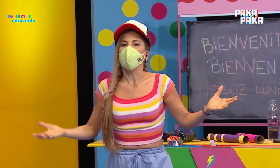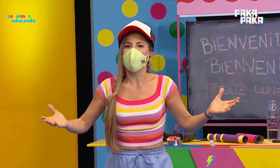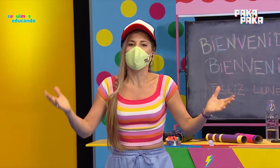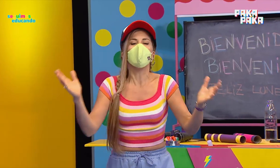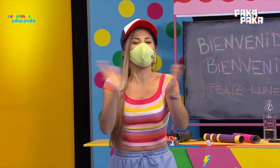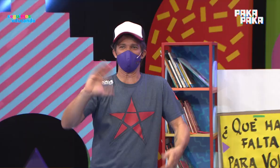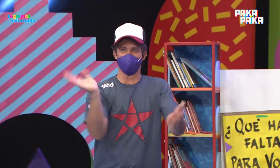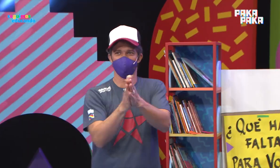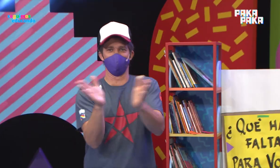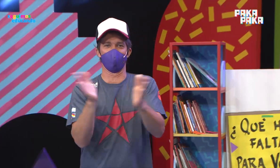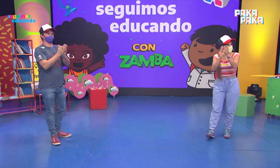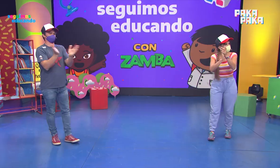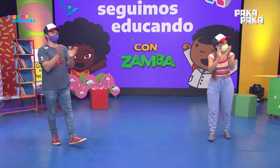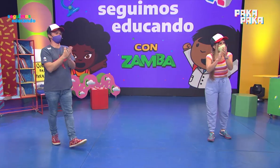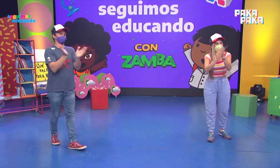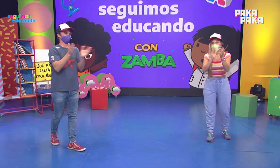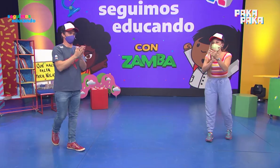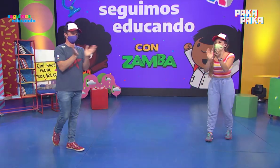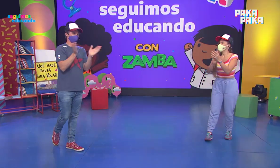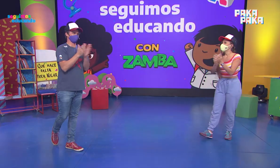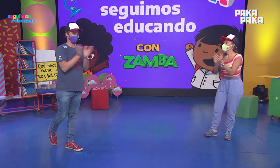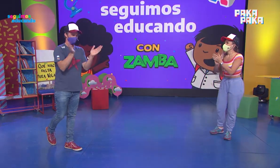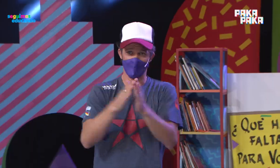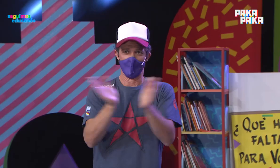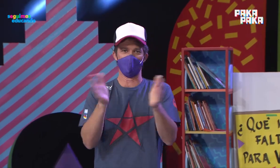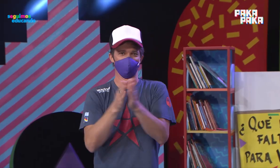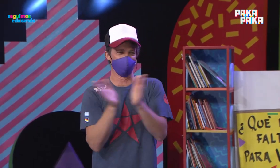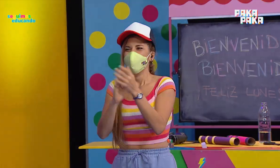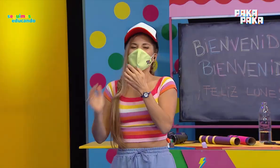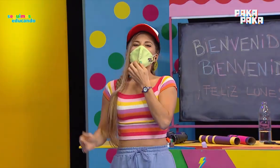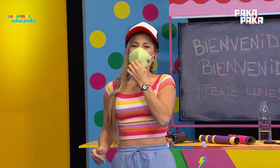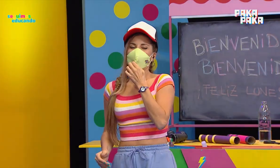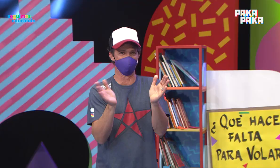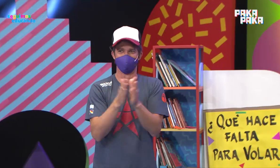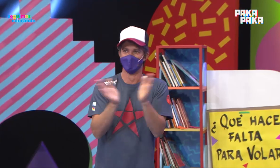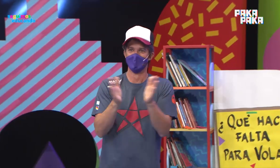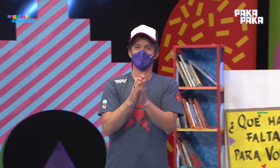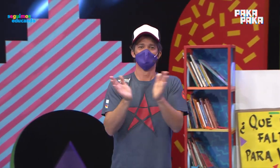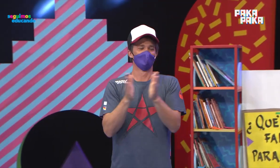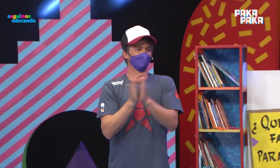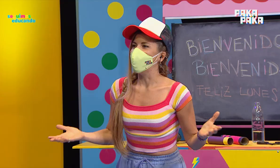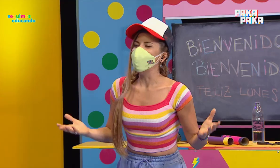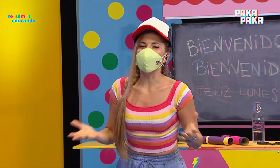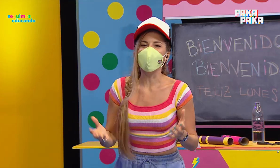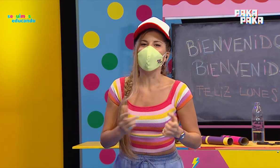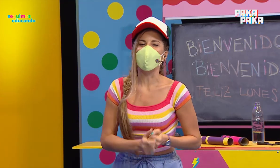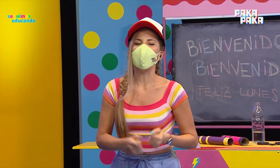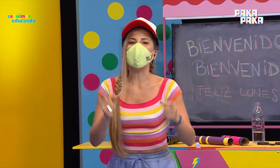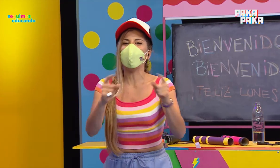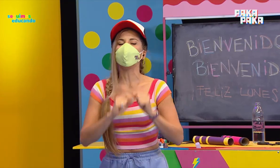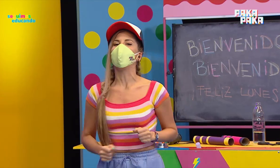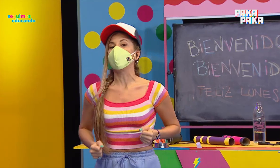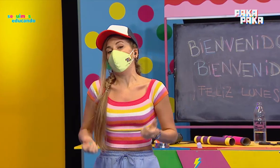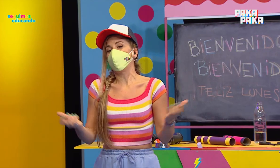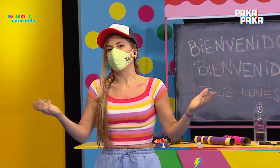aplauso. Bueno, aplaudímosla. Es la señorita que pide aplauso para ella misma. ¡Vamos todavía! Eso es lo bueno, eso es lo bueno.